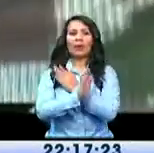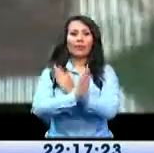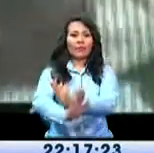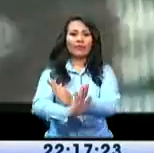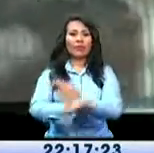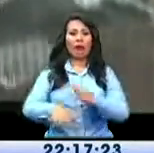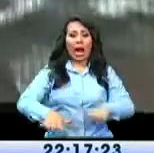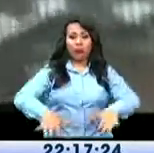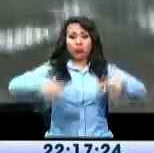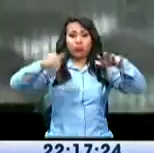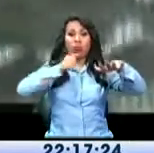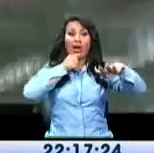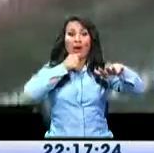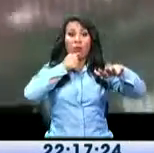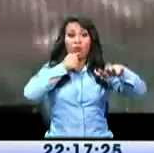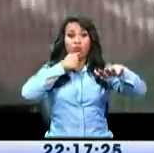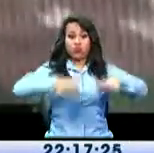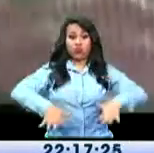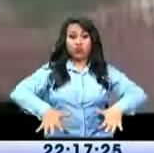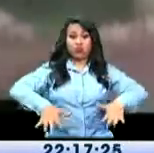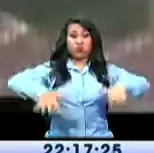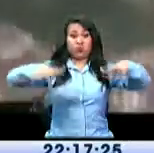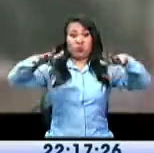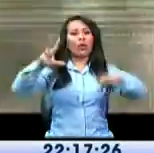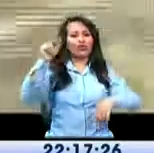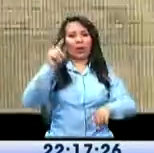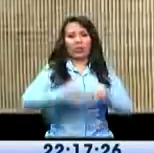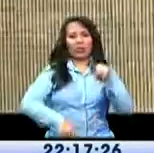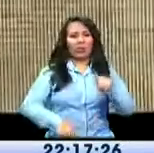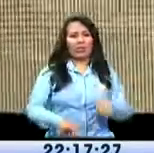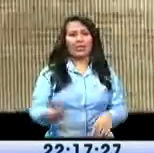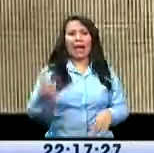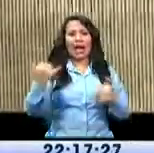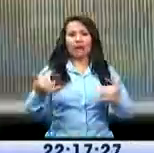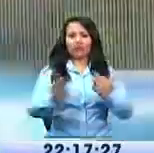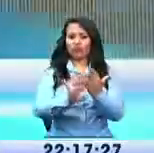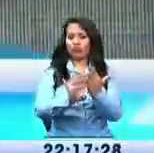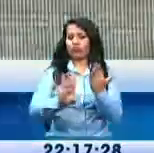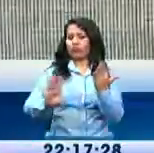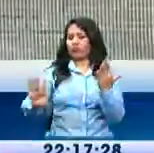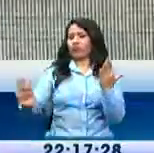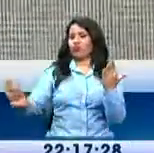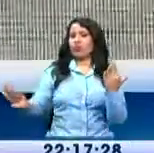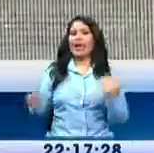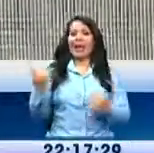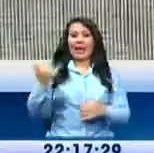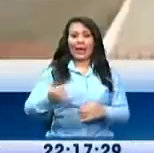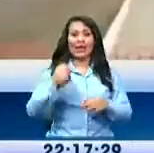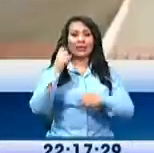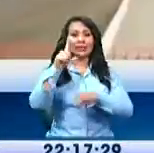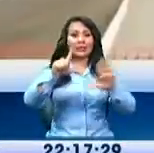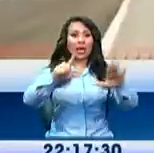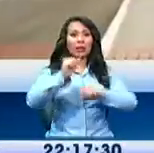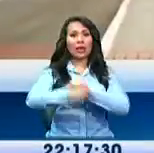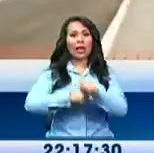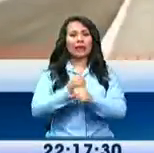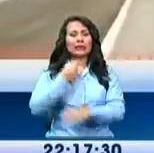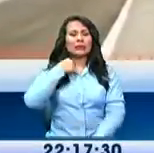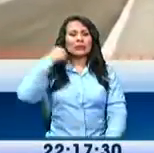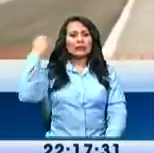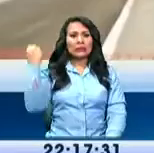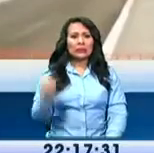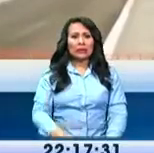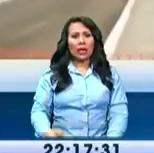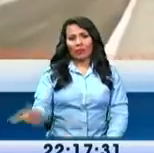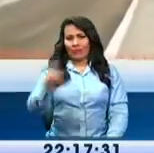de más de 10.780 hectáreas. Si lastimosamente se lo lleva el invierno, son 7 años que no tienen precio para perder, ¿no es cierto? Entonces todo